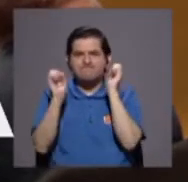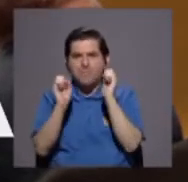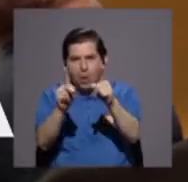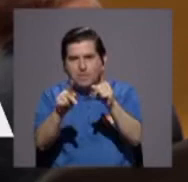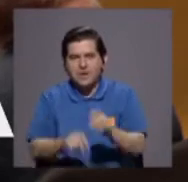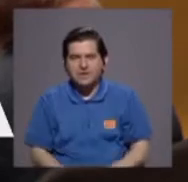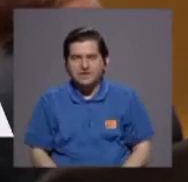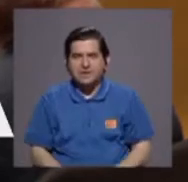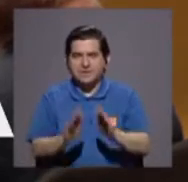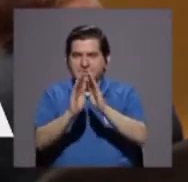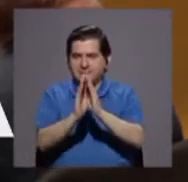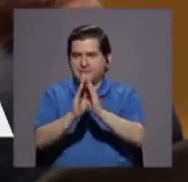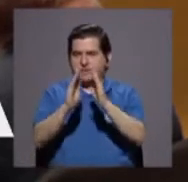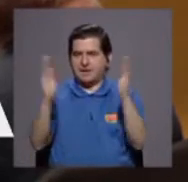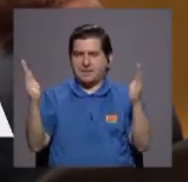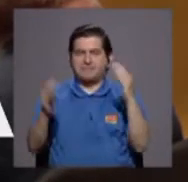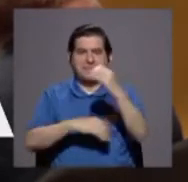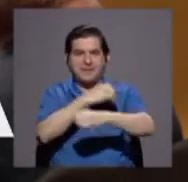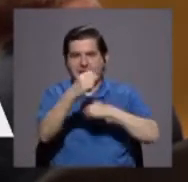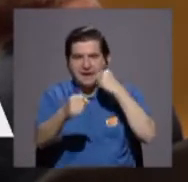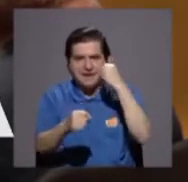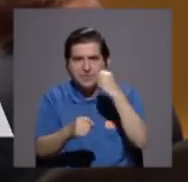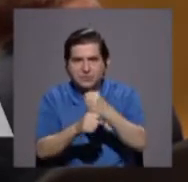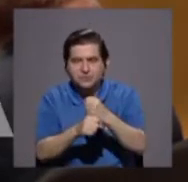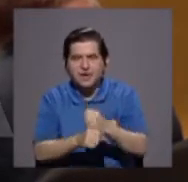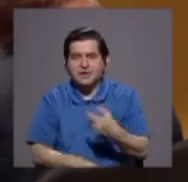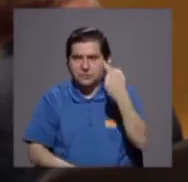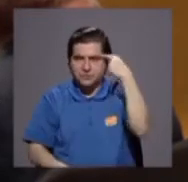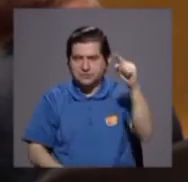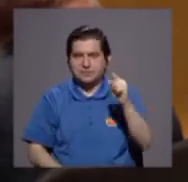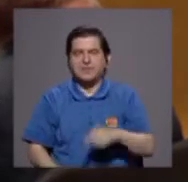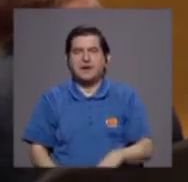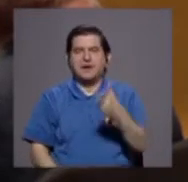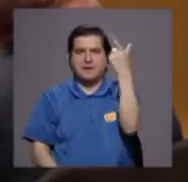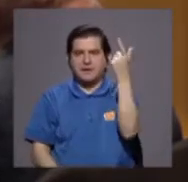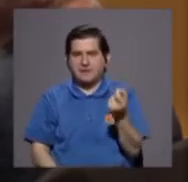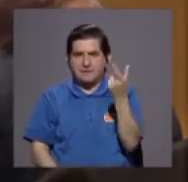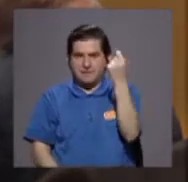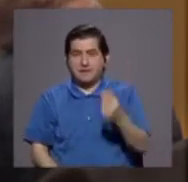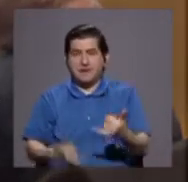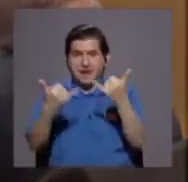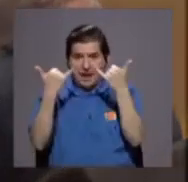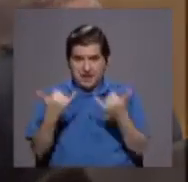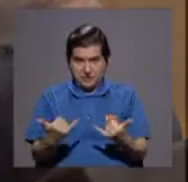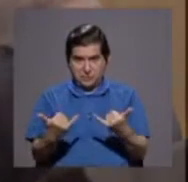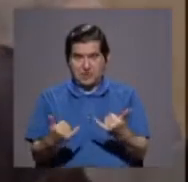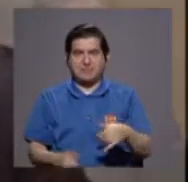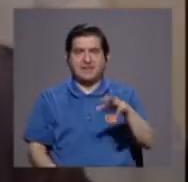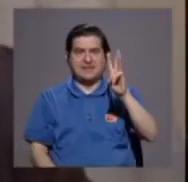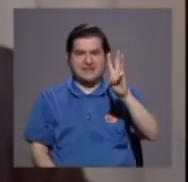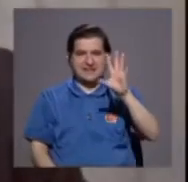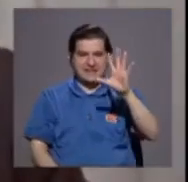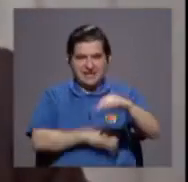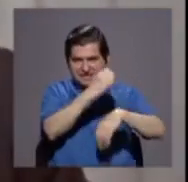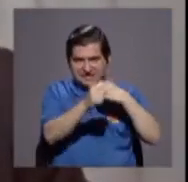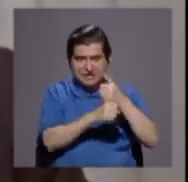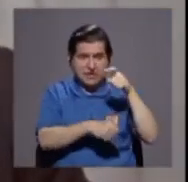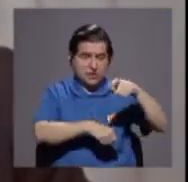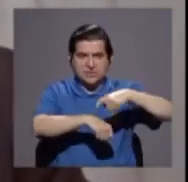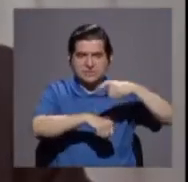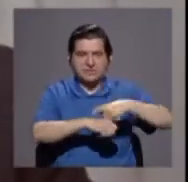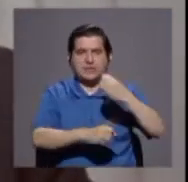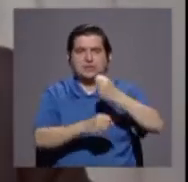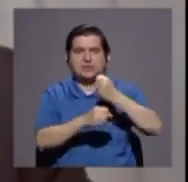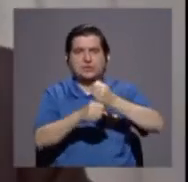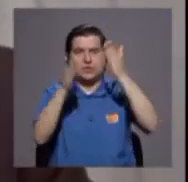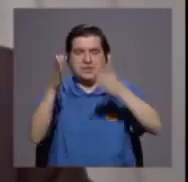de extender la edad de jubilación. En este momento son 65 años y a esa edad los empleados